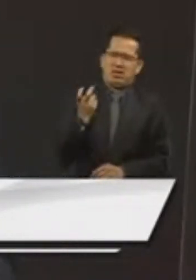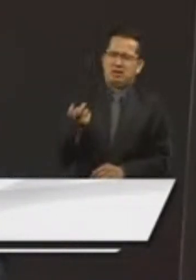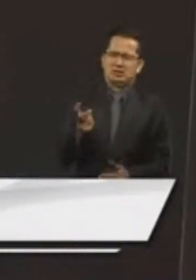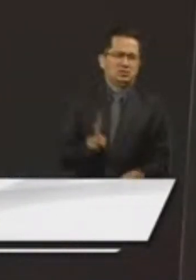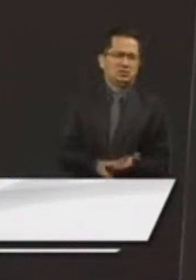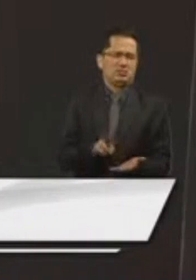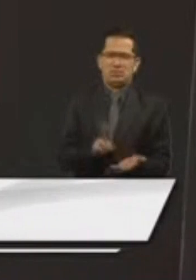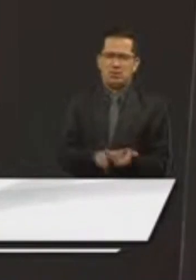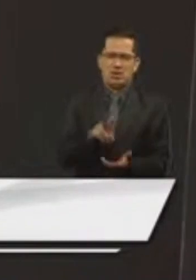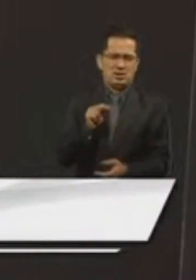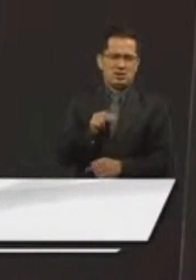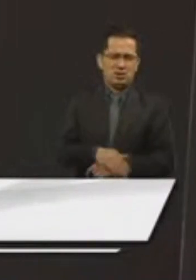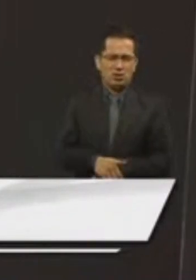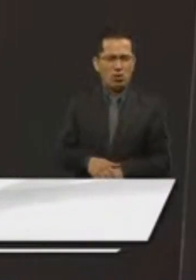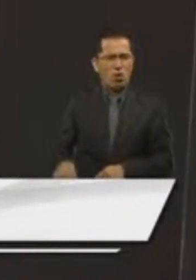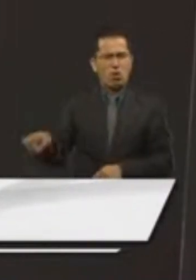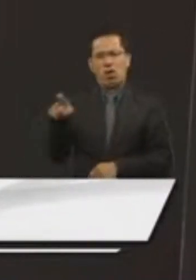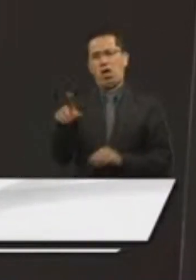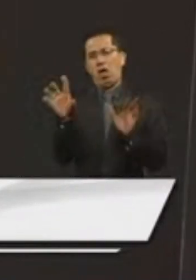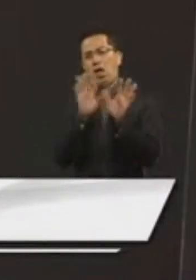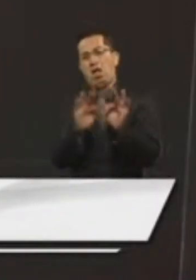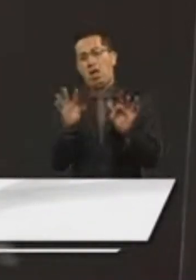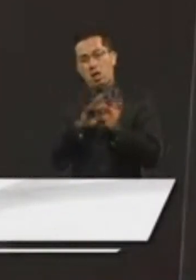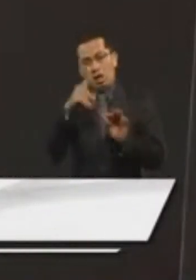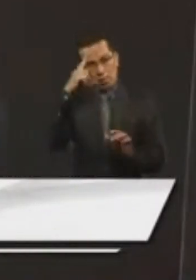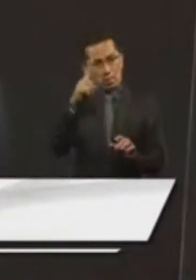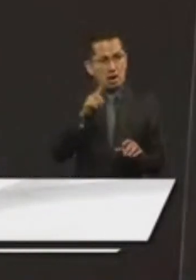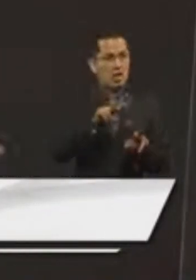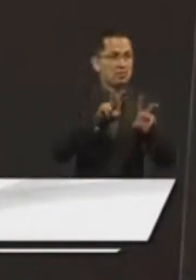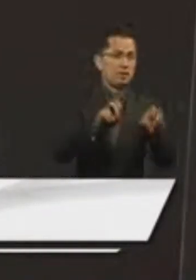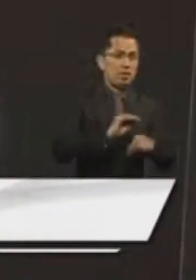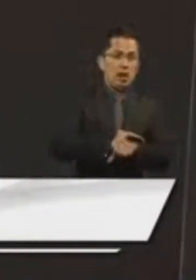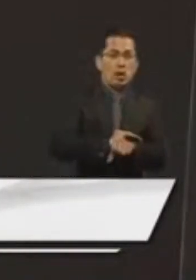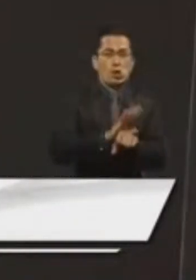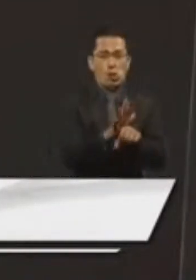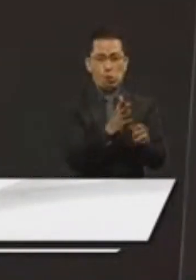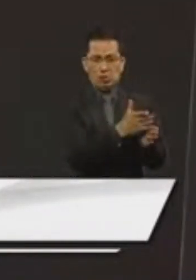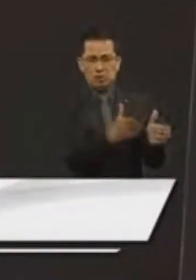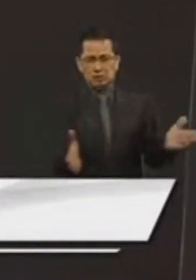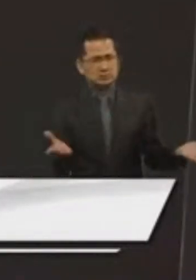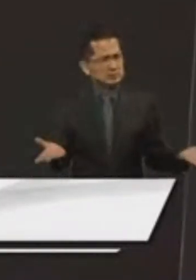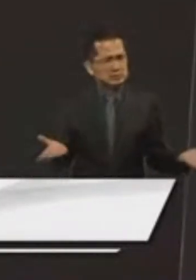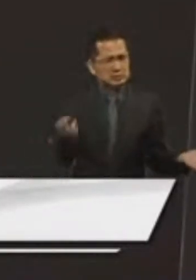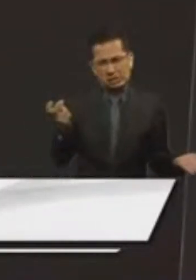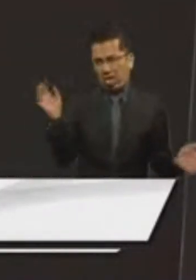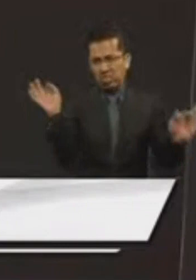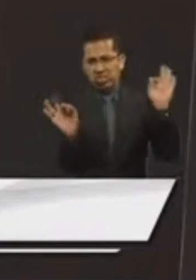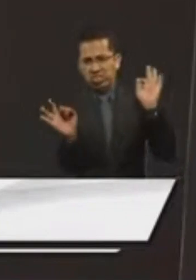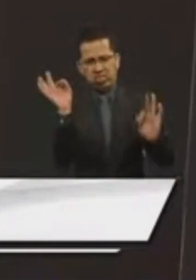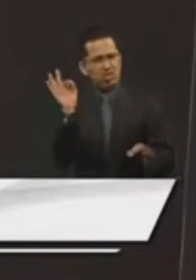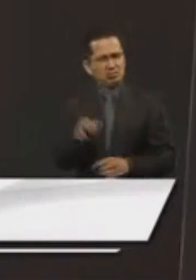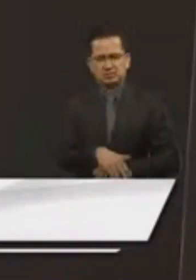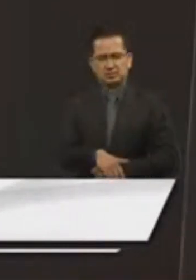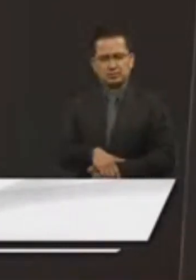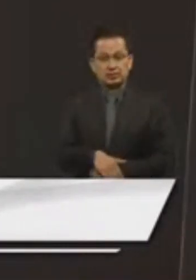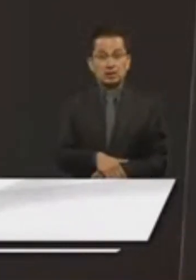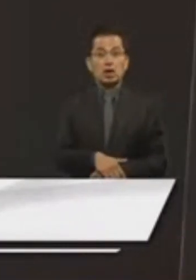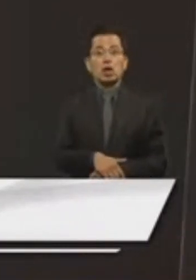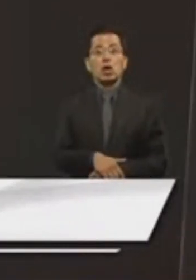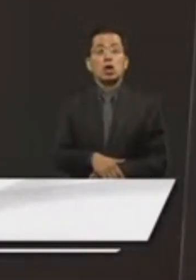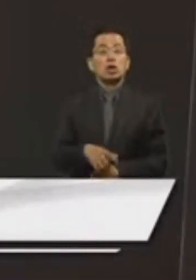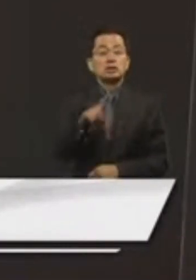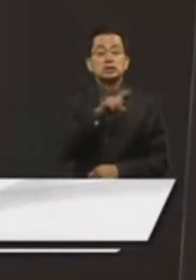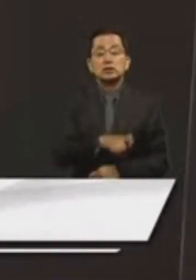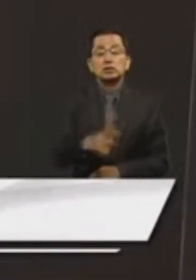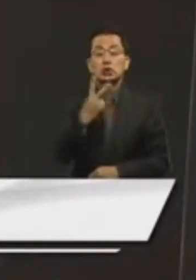sobre la pandemia sanitaria. 102 millones total de vacunas.